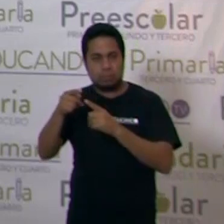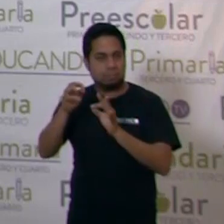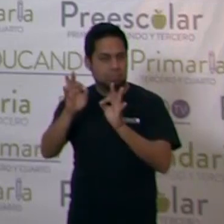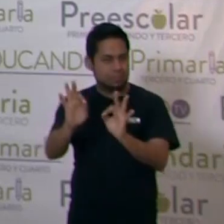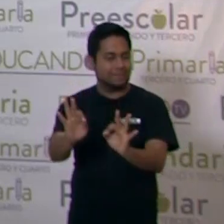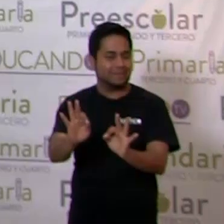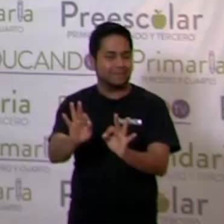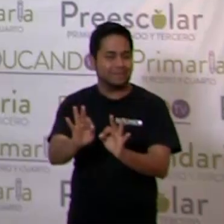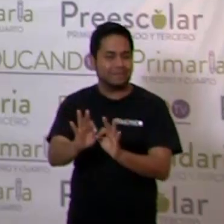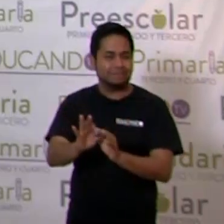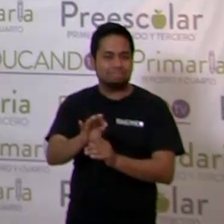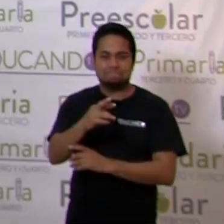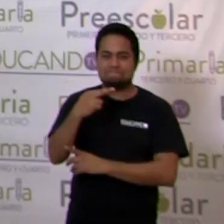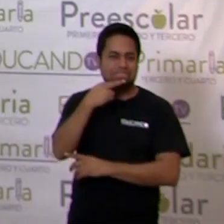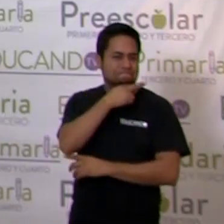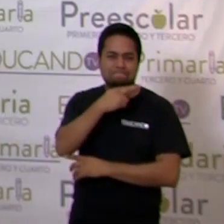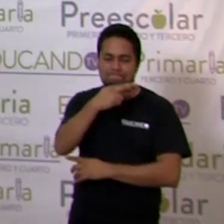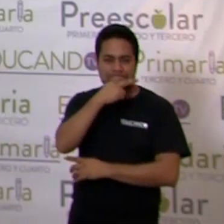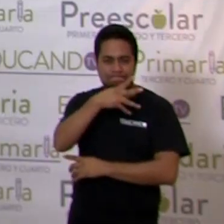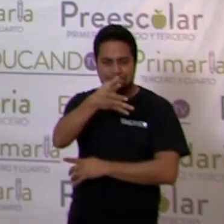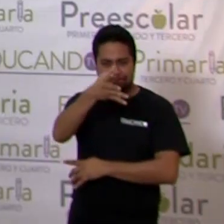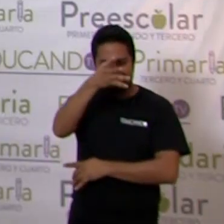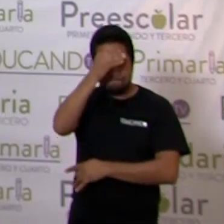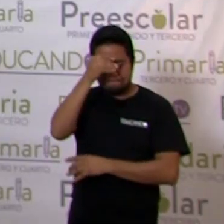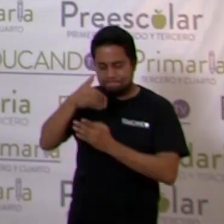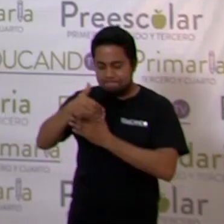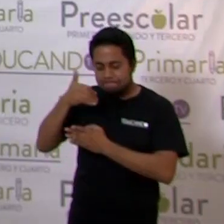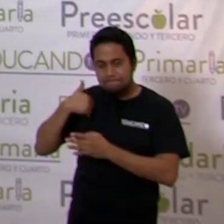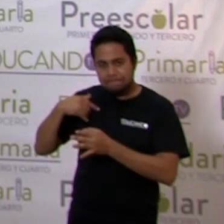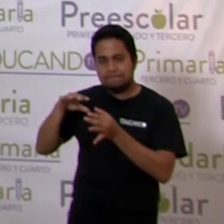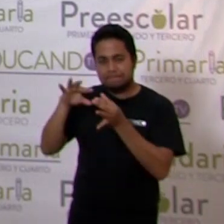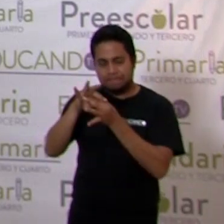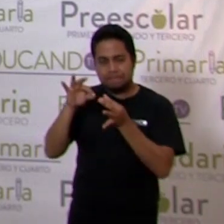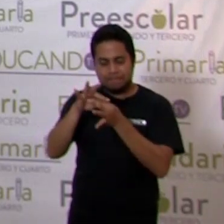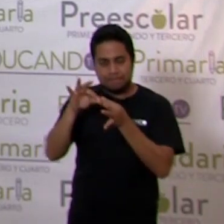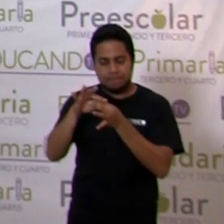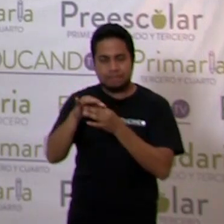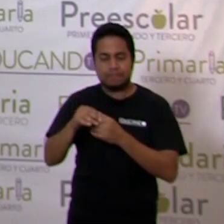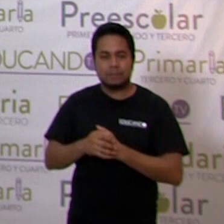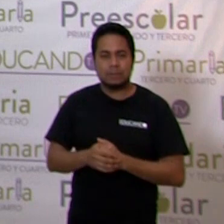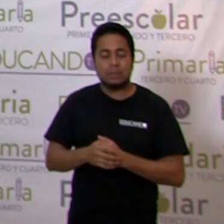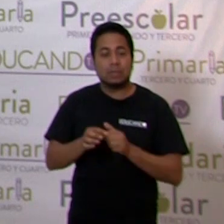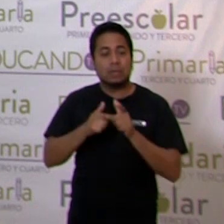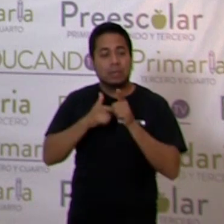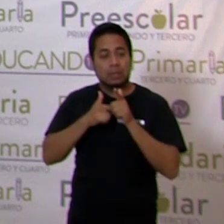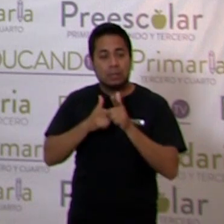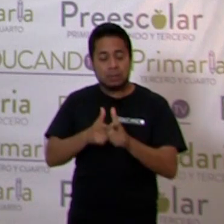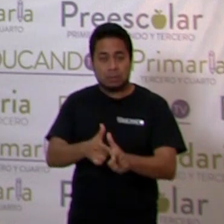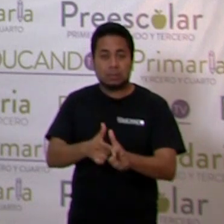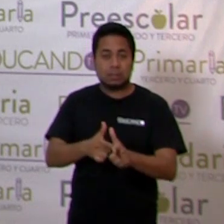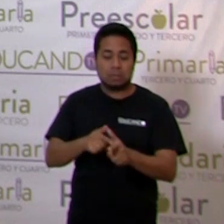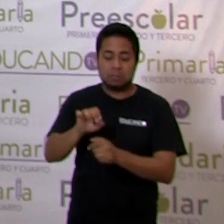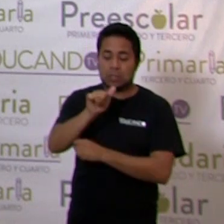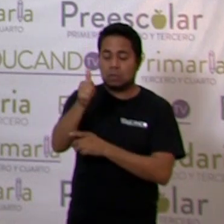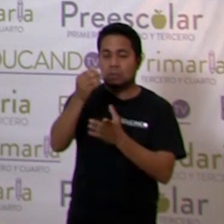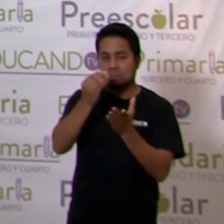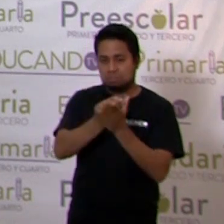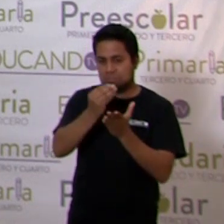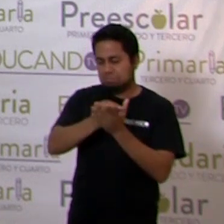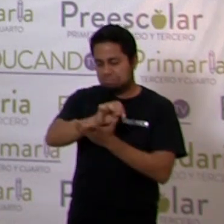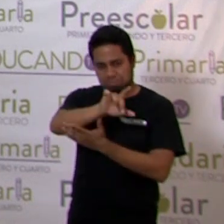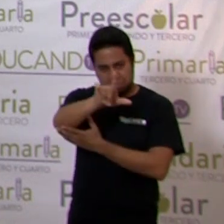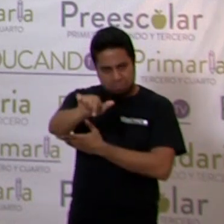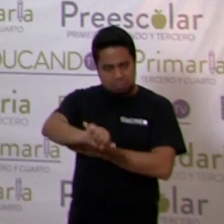has asimilado muy bien lo que hemos trabajado en este día vamos a continuar en algunas otras sesiones